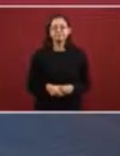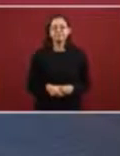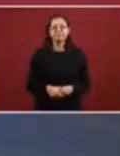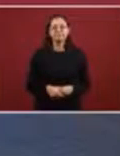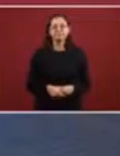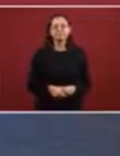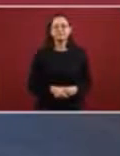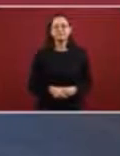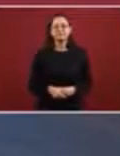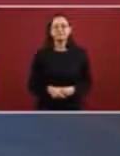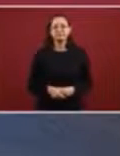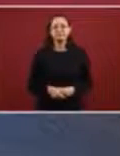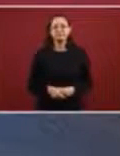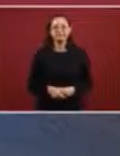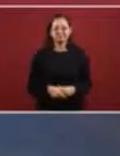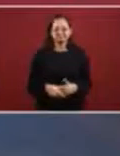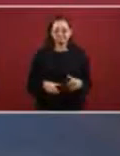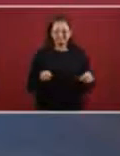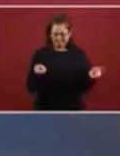los francos